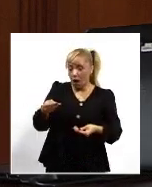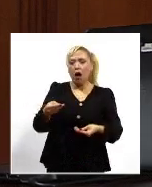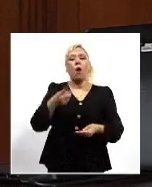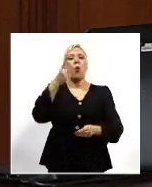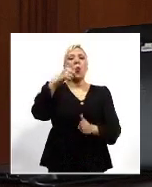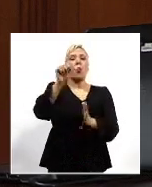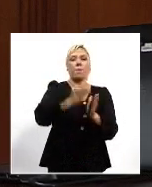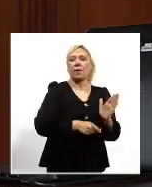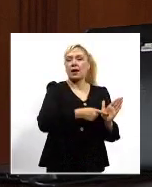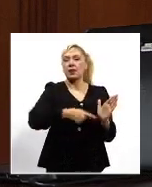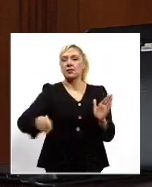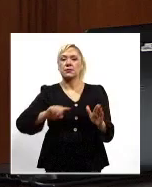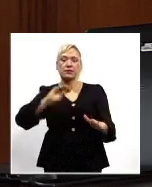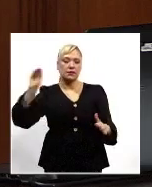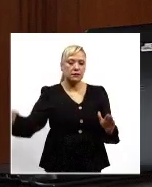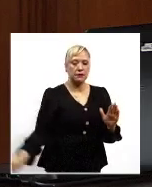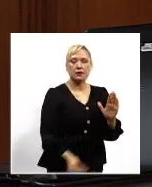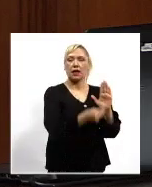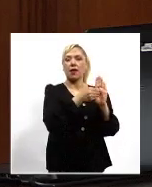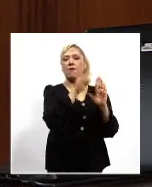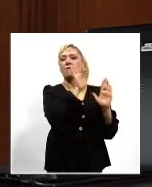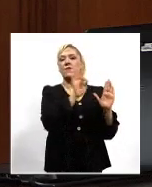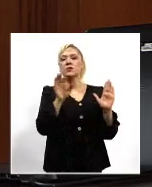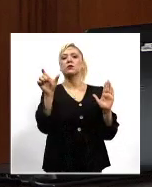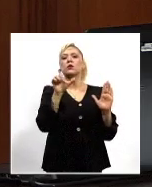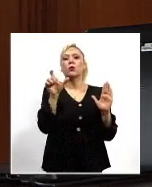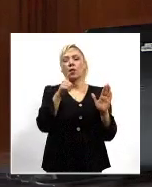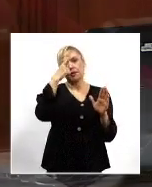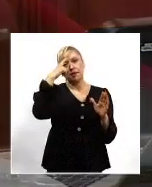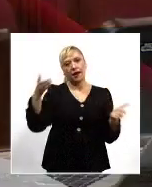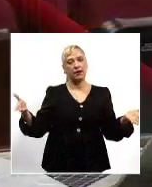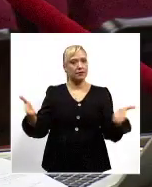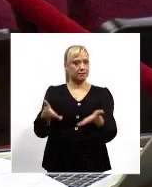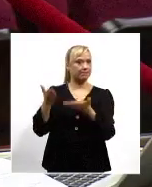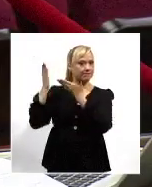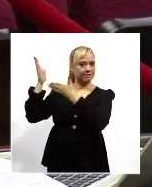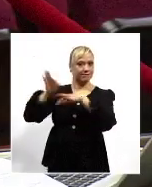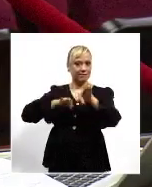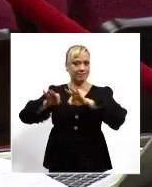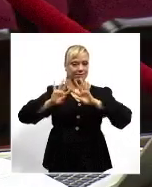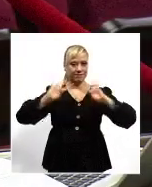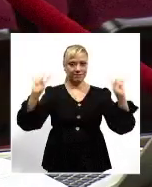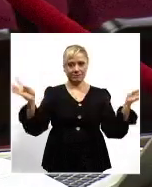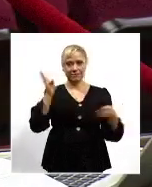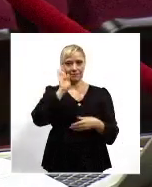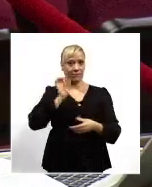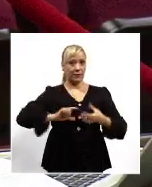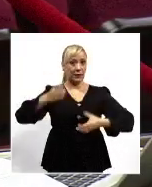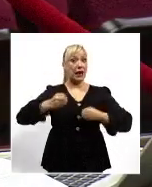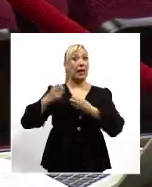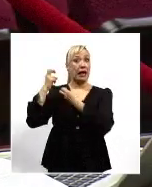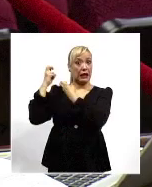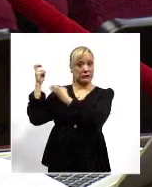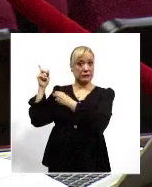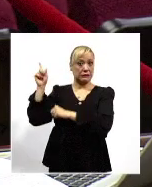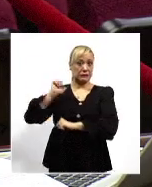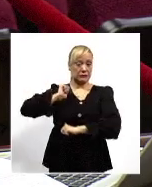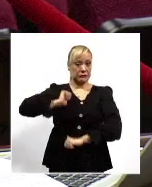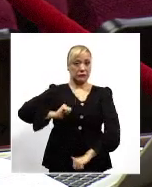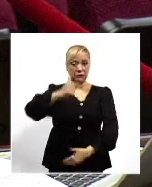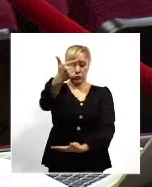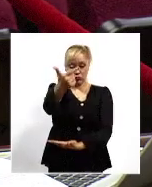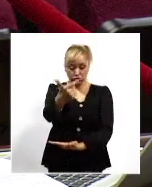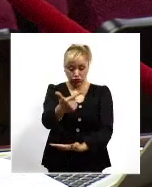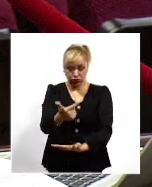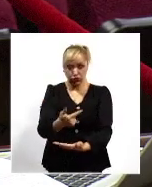Secretaría General de Acuerdos de los proyectos que presenten las y los ministros. El secretario general de Acuerdos acuerdos está obligado a listar los asuntos